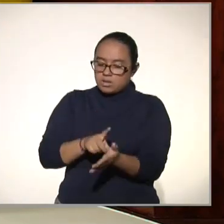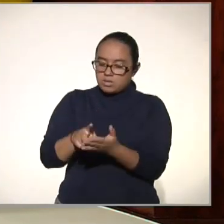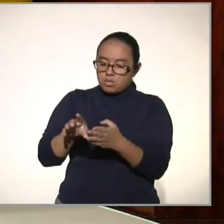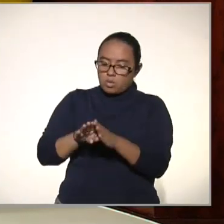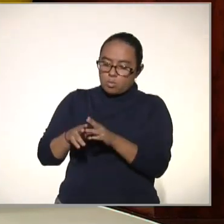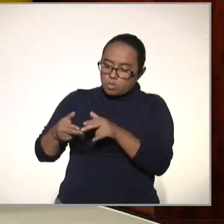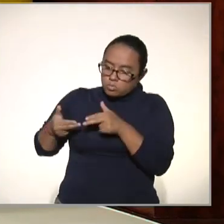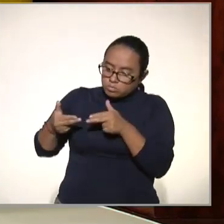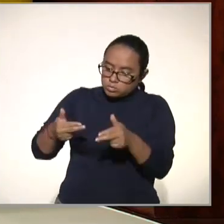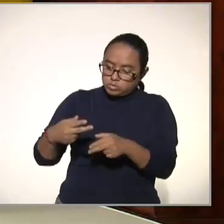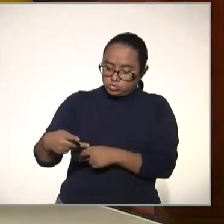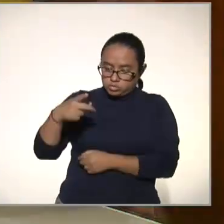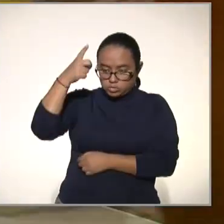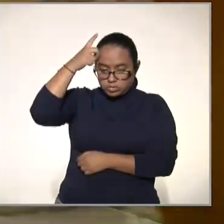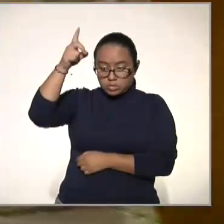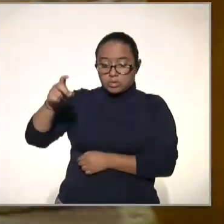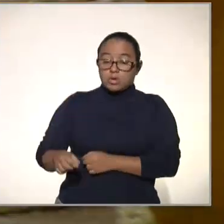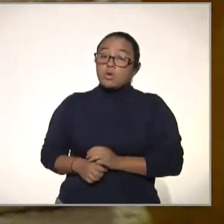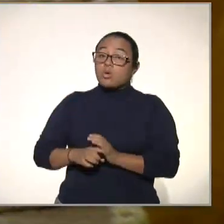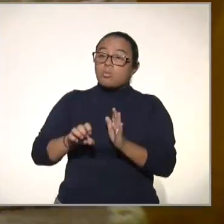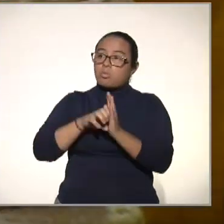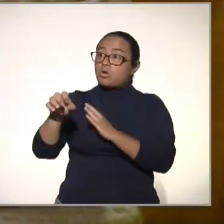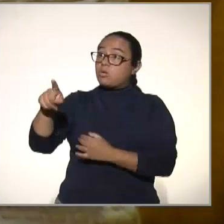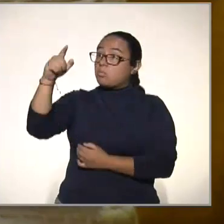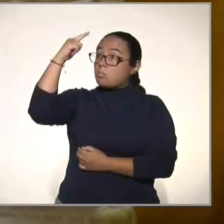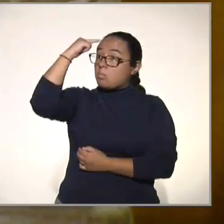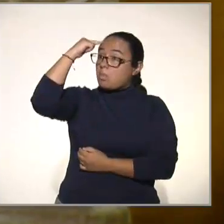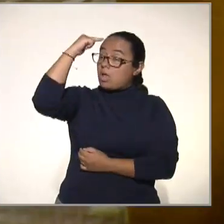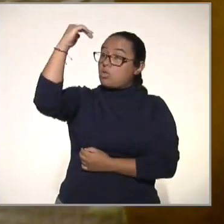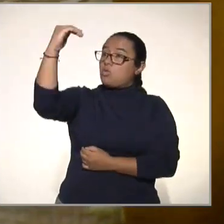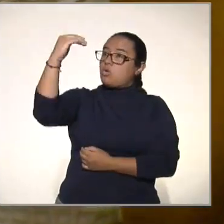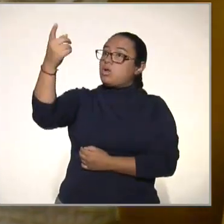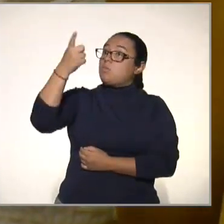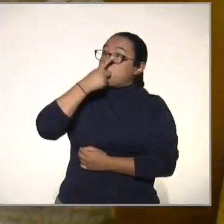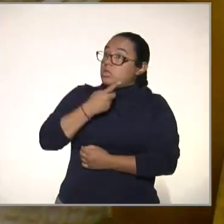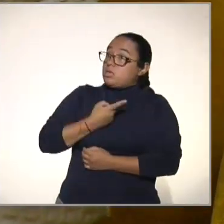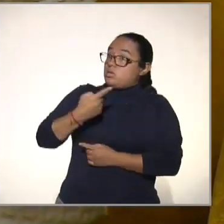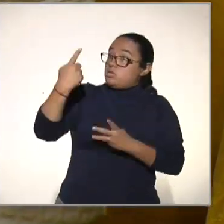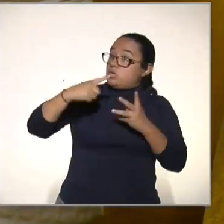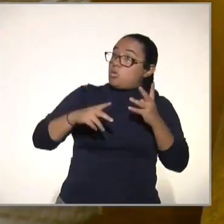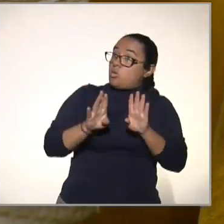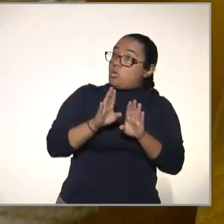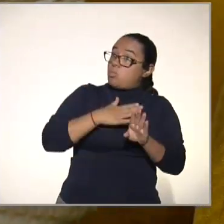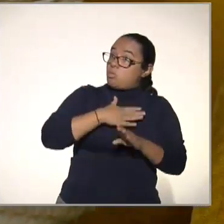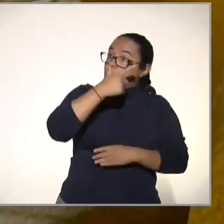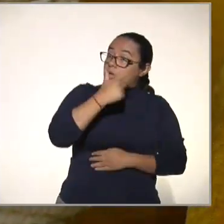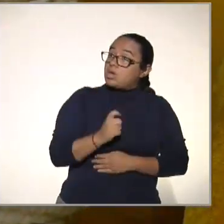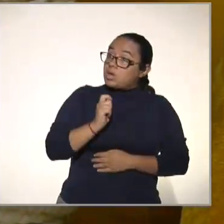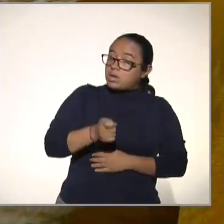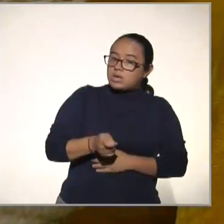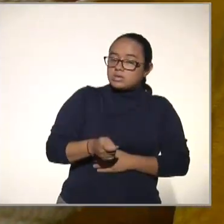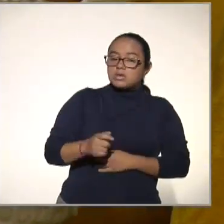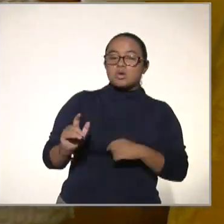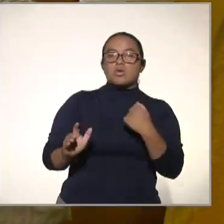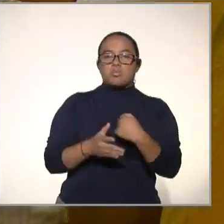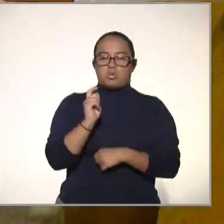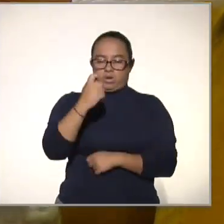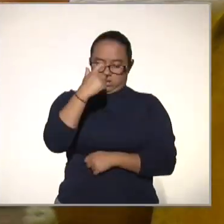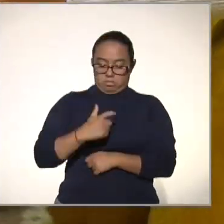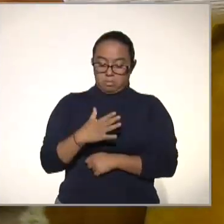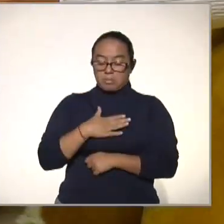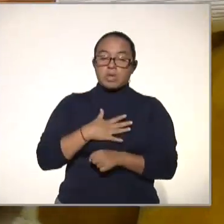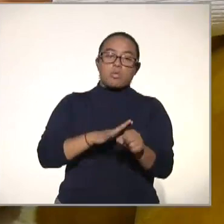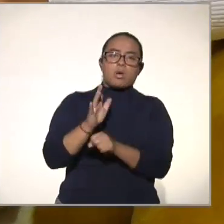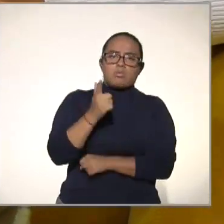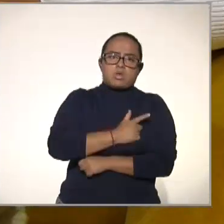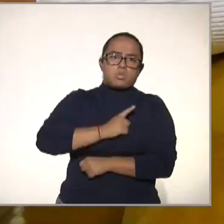y a la propiedad. No está hablando de una suerte de madurez biológica para saber quién soy, porque justo la identidad, que es el primer derecho, como decíamos,